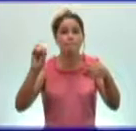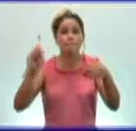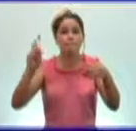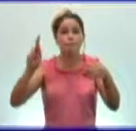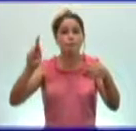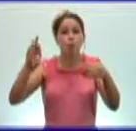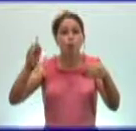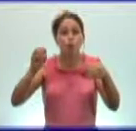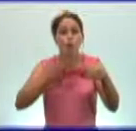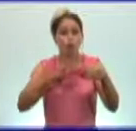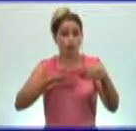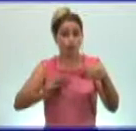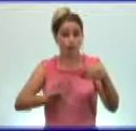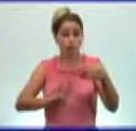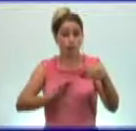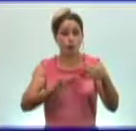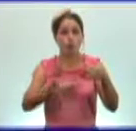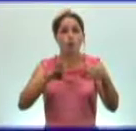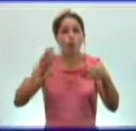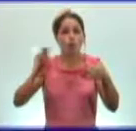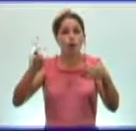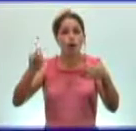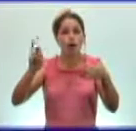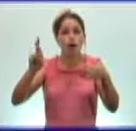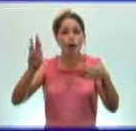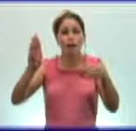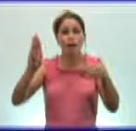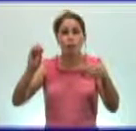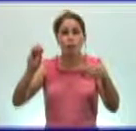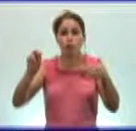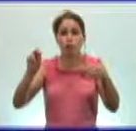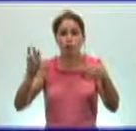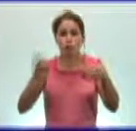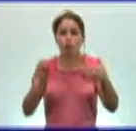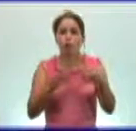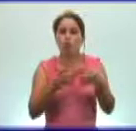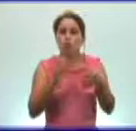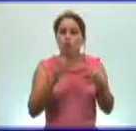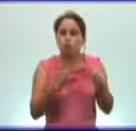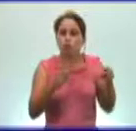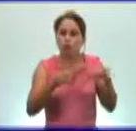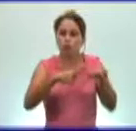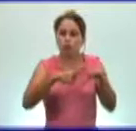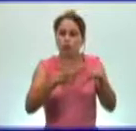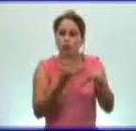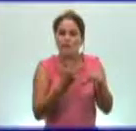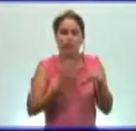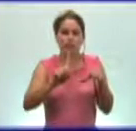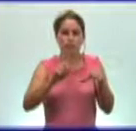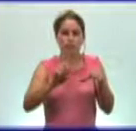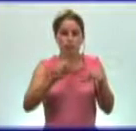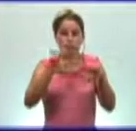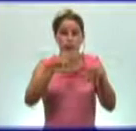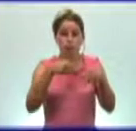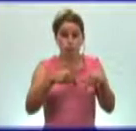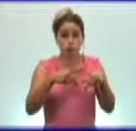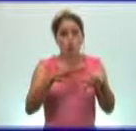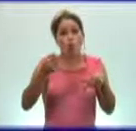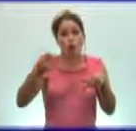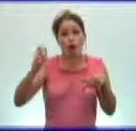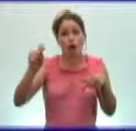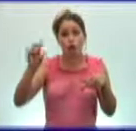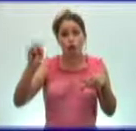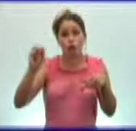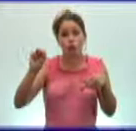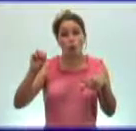carbono y silicio son sustancias simples no metálicas que según el tipo de partícula se clasifican como atómicas. Y en el caso